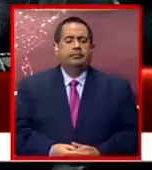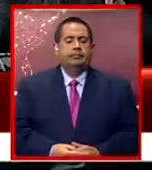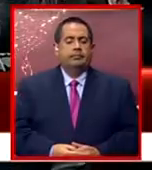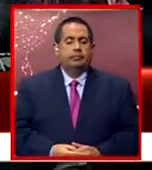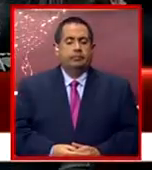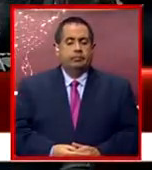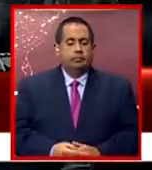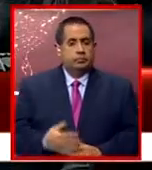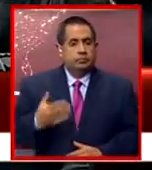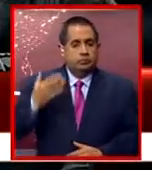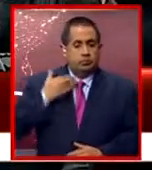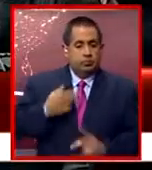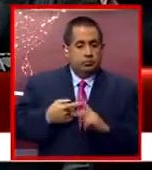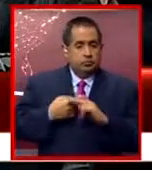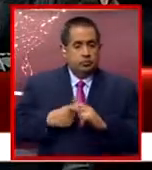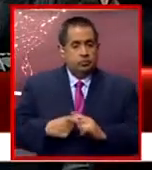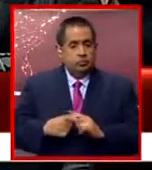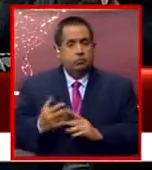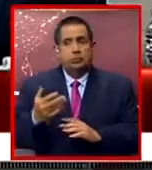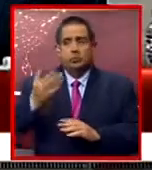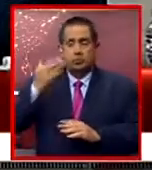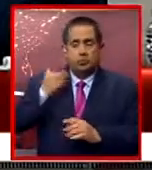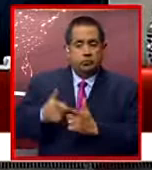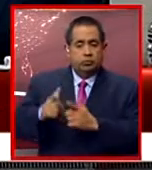Desde el inicio de la legislatura anterior